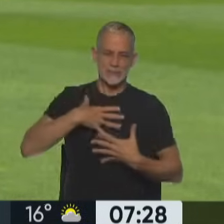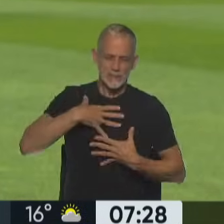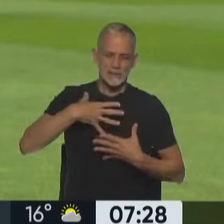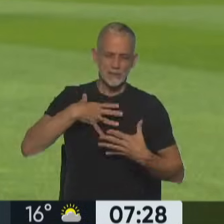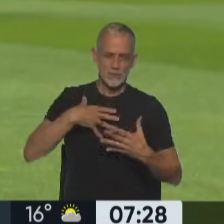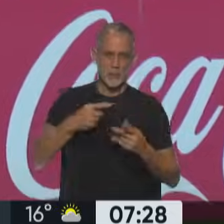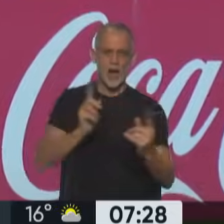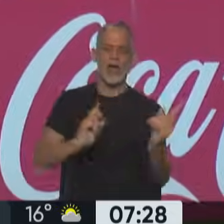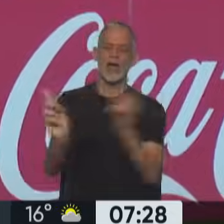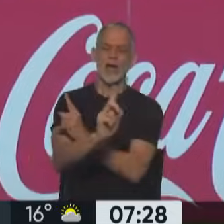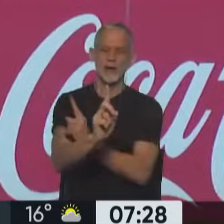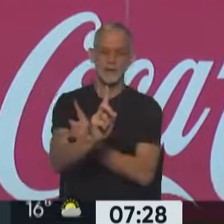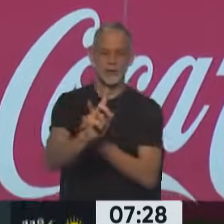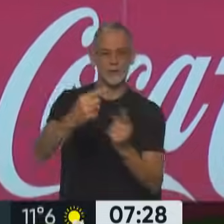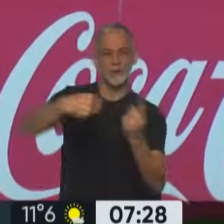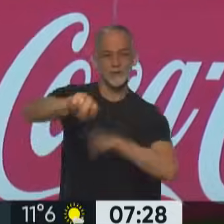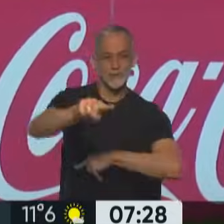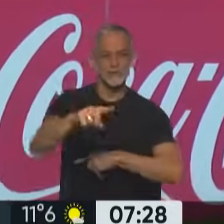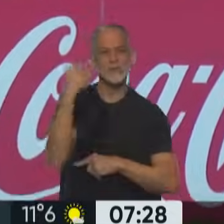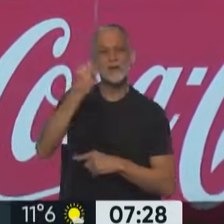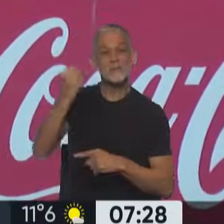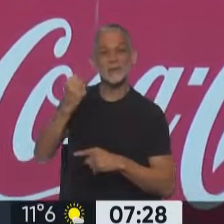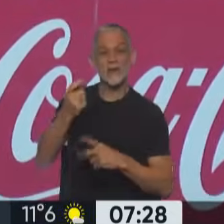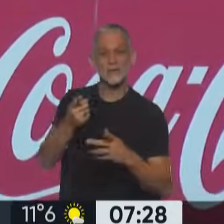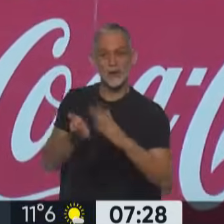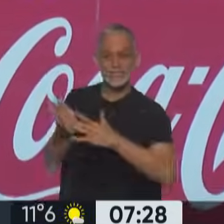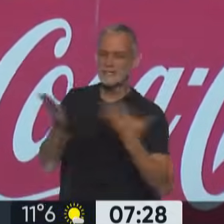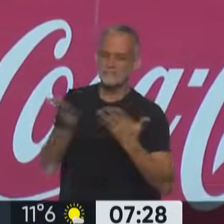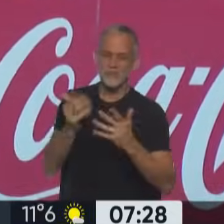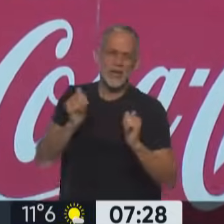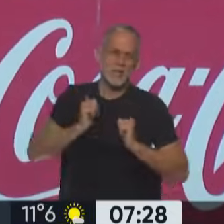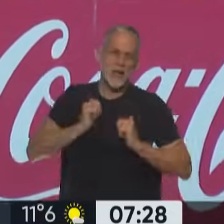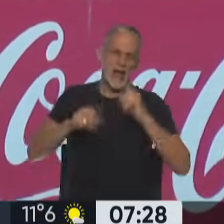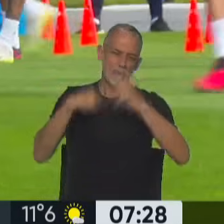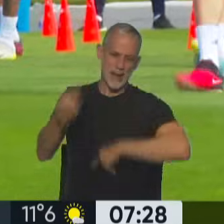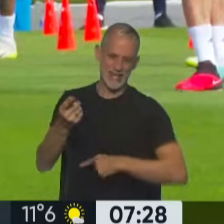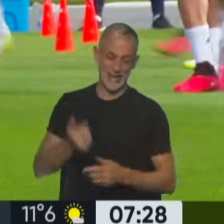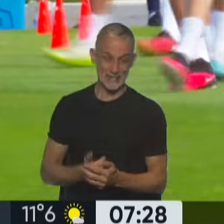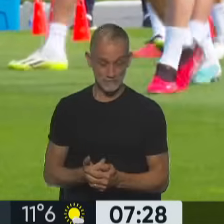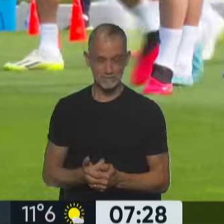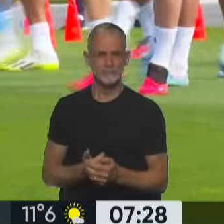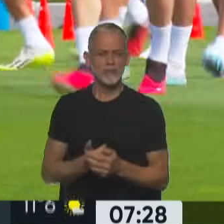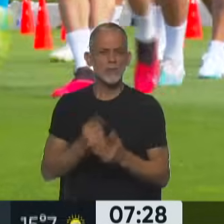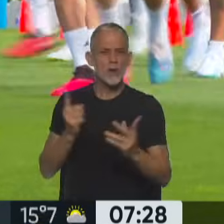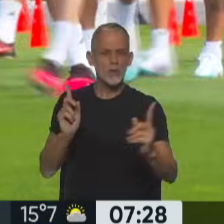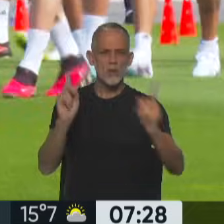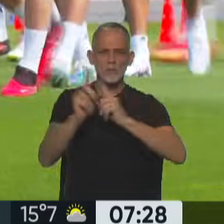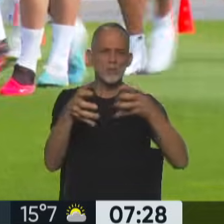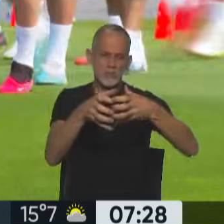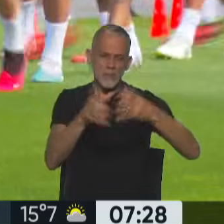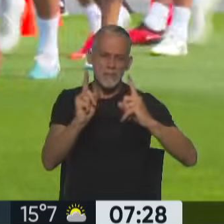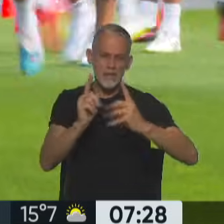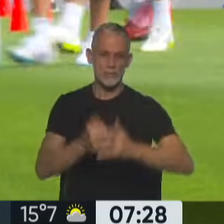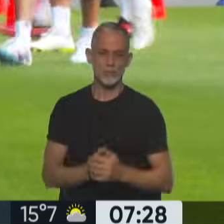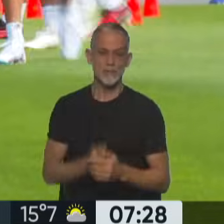los que salen. Así que en principio, bueno, esperamos a mañana, pero bueno, alguna que otra modificación pueda haber, pero el bloque será el de siempre. Se